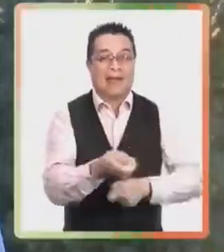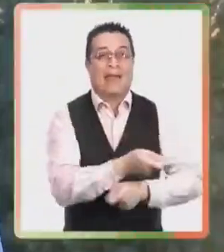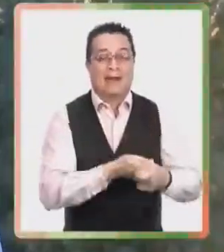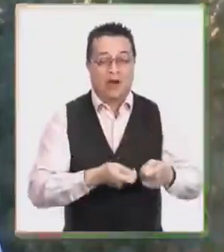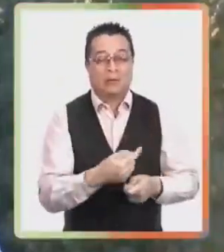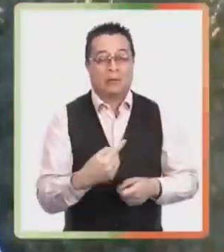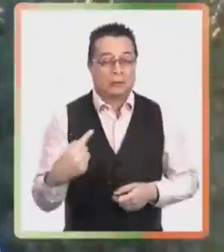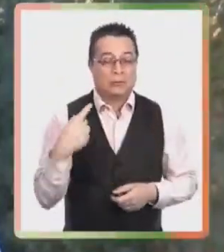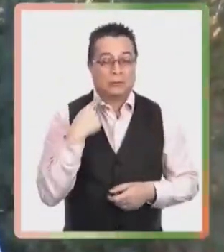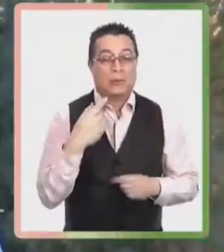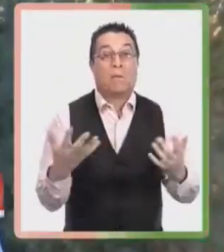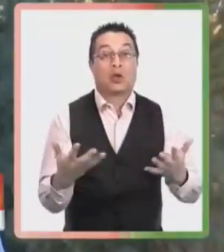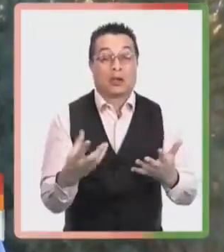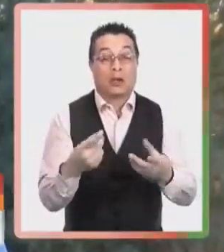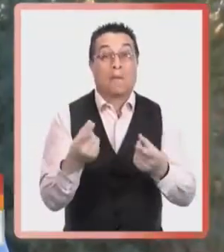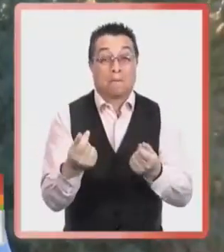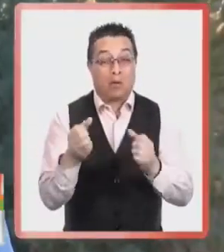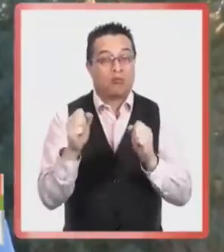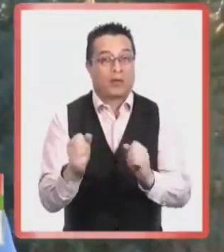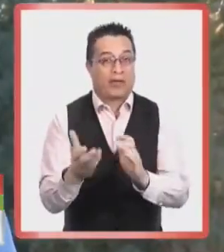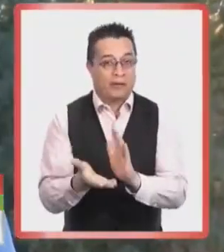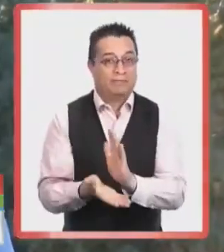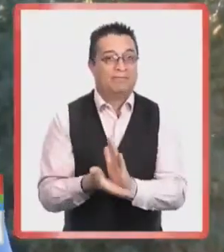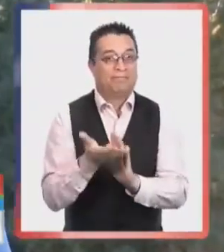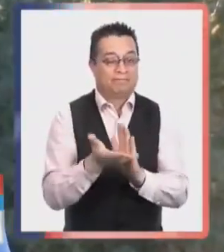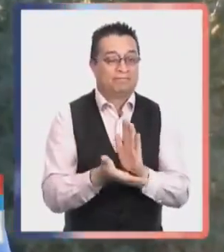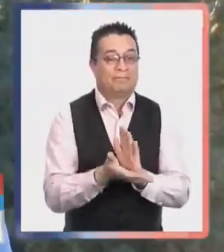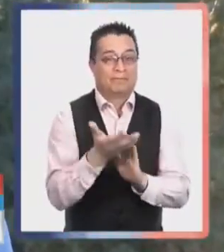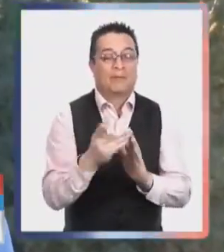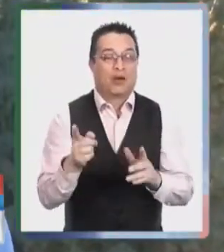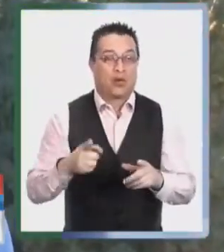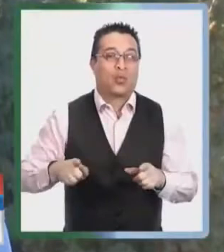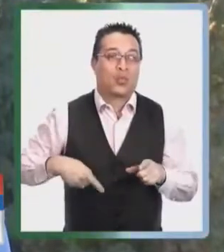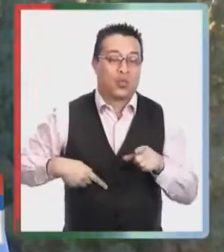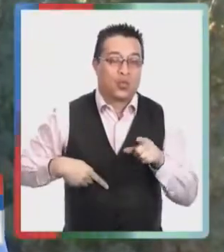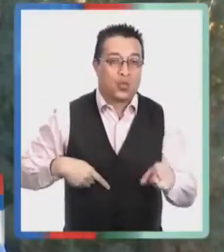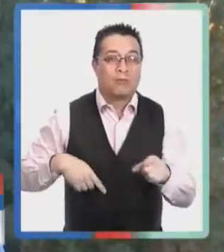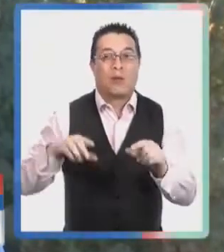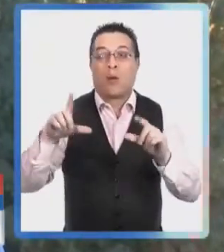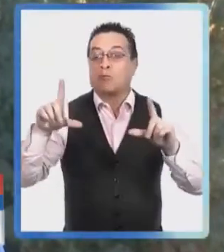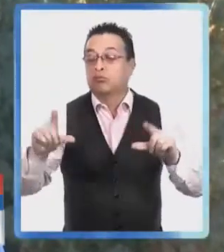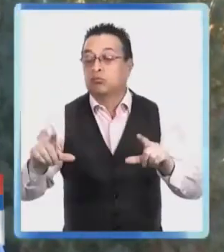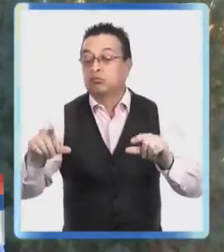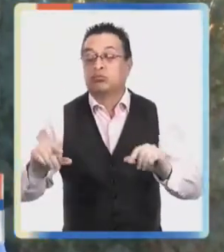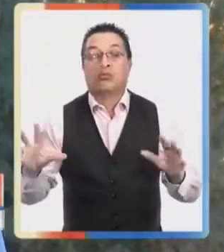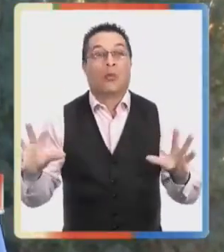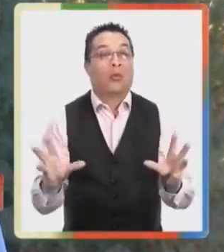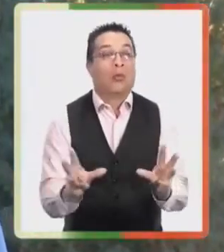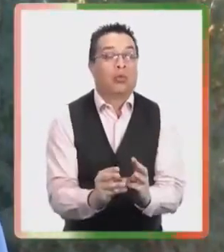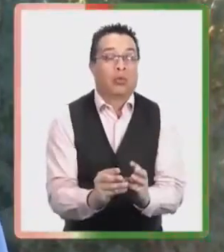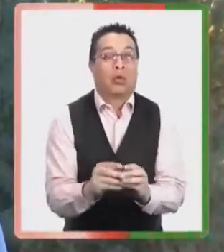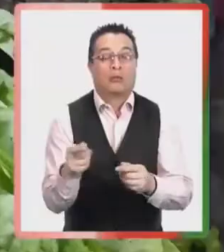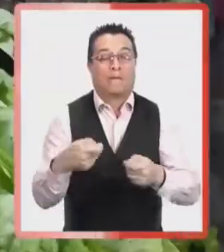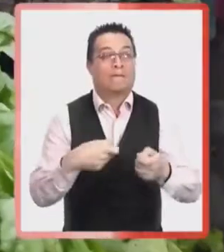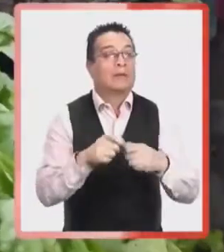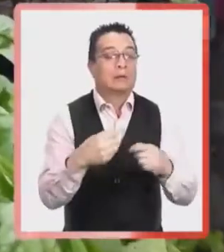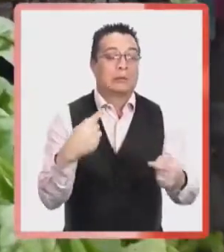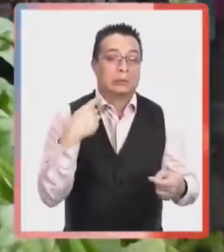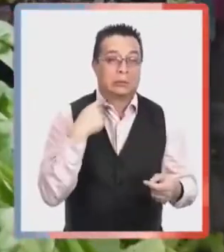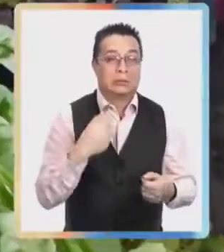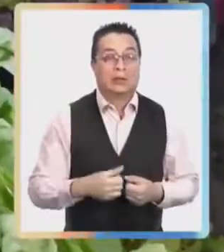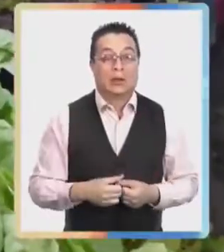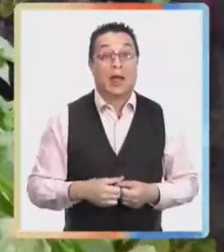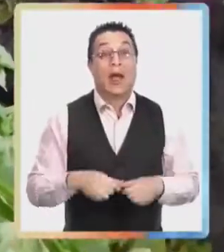de que los precios podrían subir debido a esta menor oferta producto de este evento climático. Con